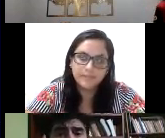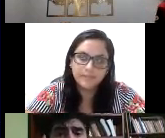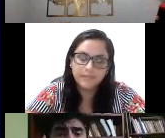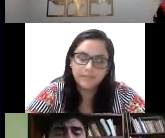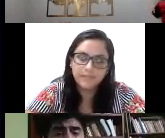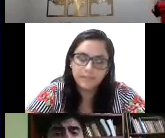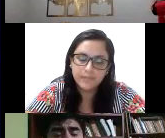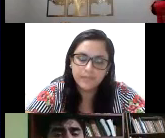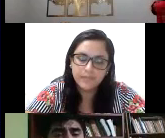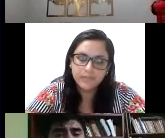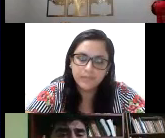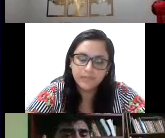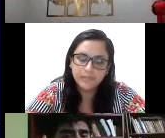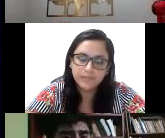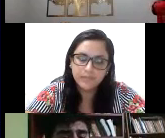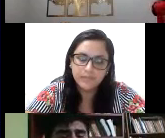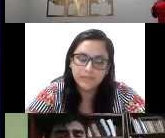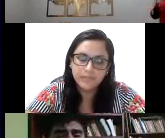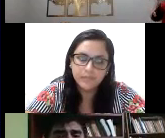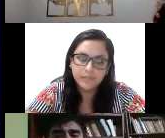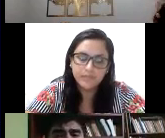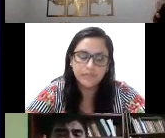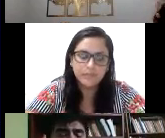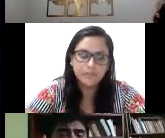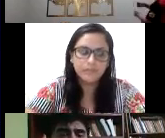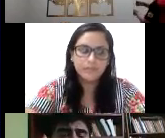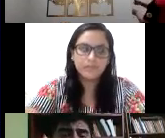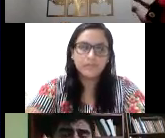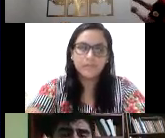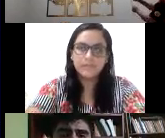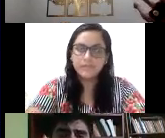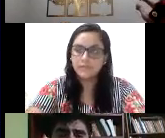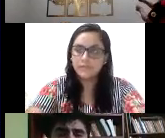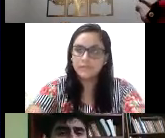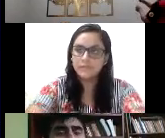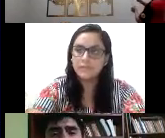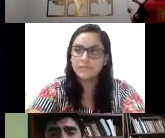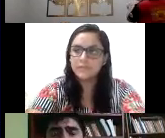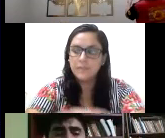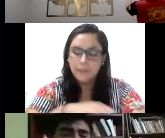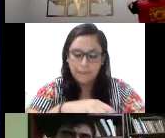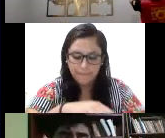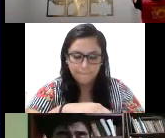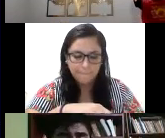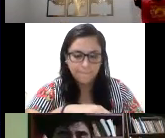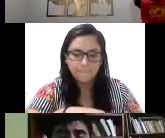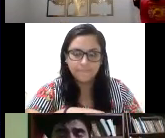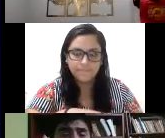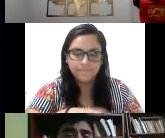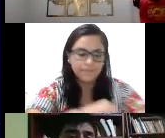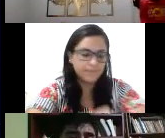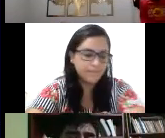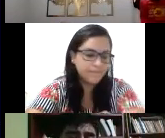que normalmente afectan el reino animal, ¿no? Por varios factores bueno, se ha estado estudiando, se ha